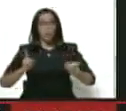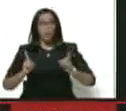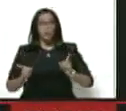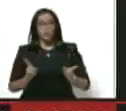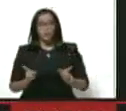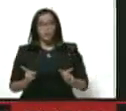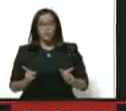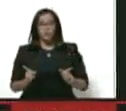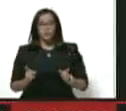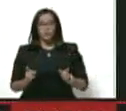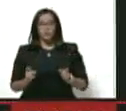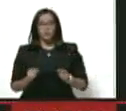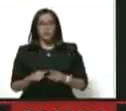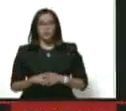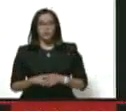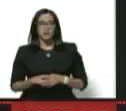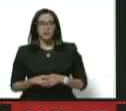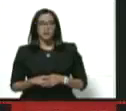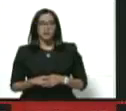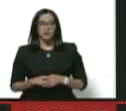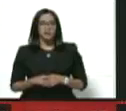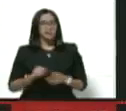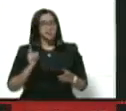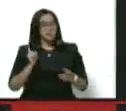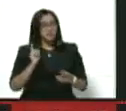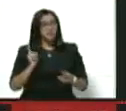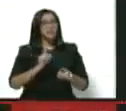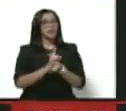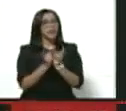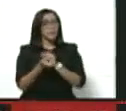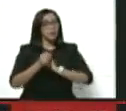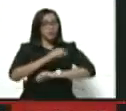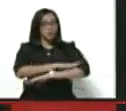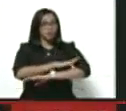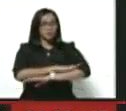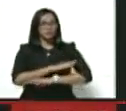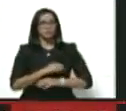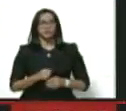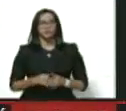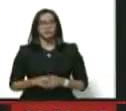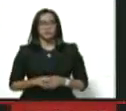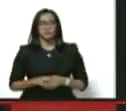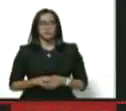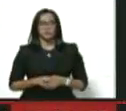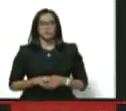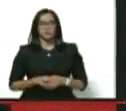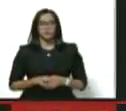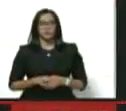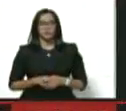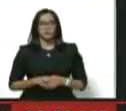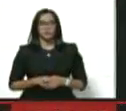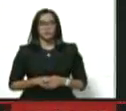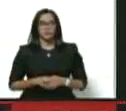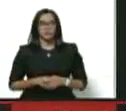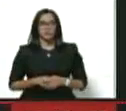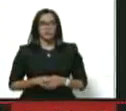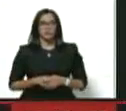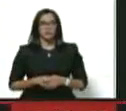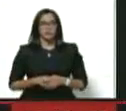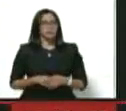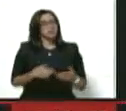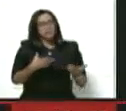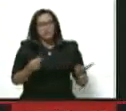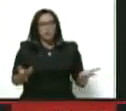dejan llenar de vanidad que tú eres el más bonito, que tú eres el mejor. No vale,